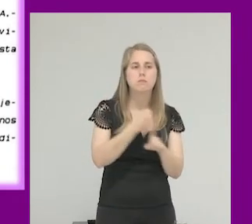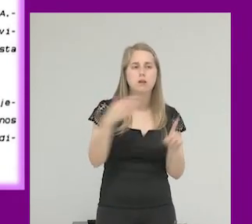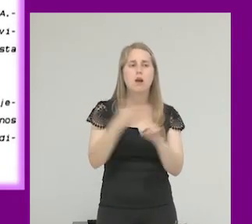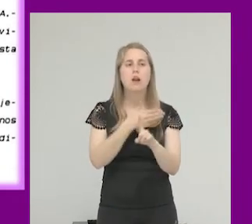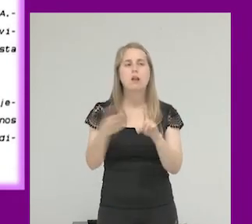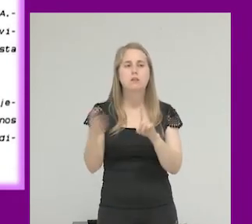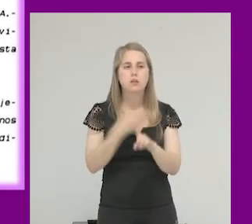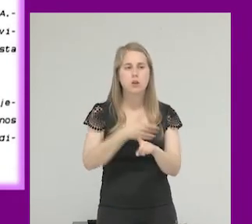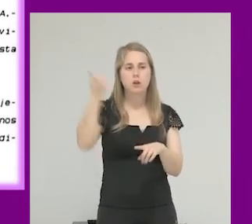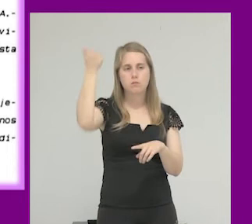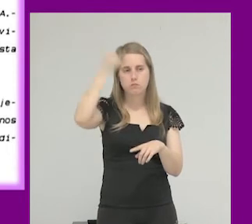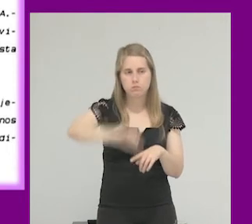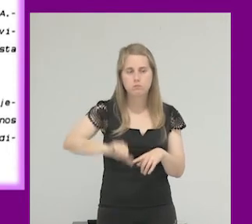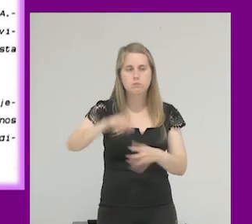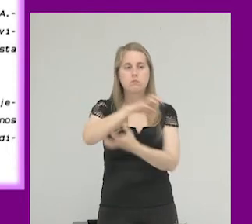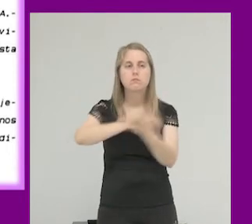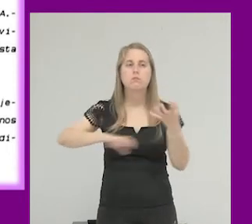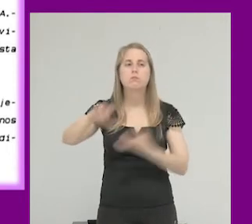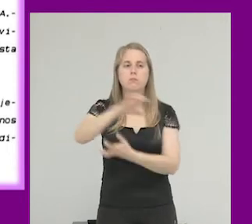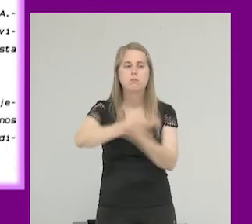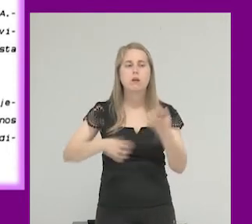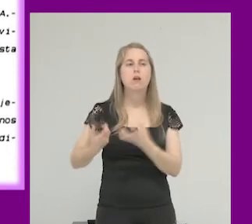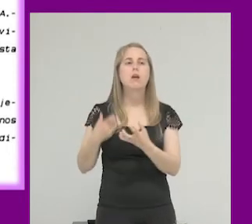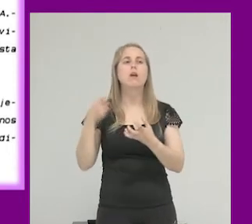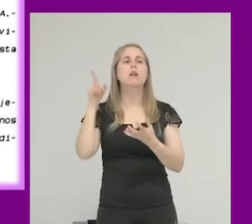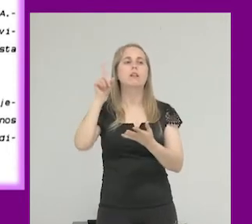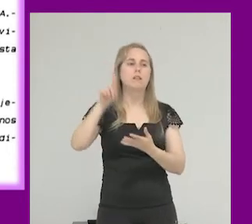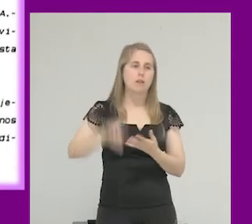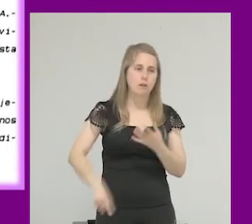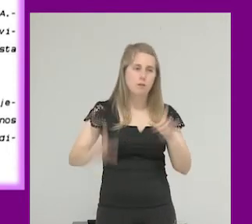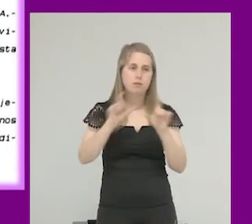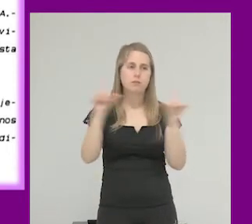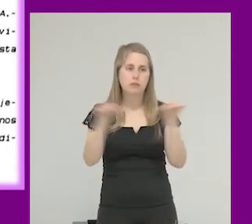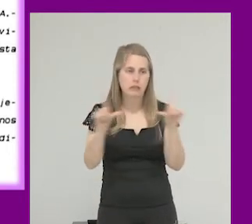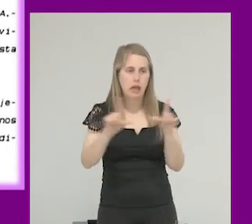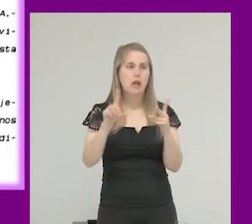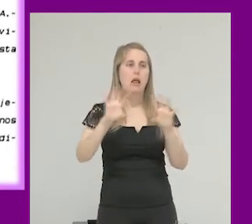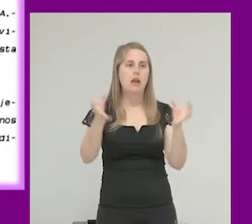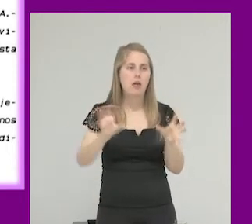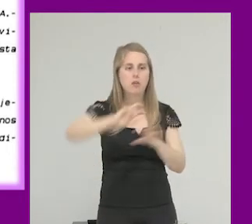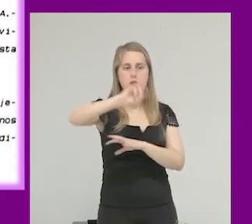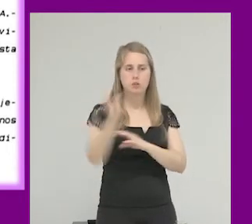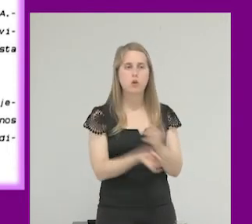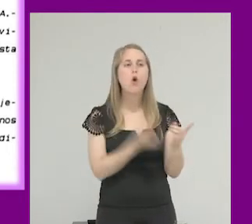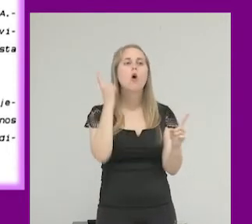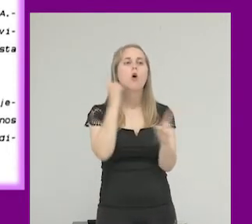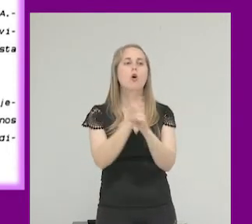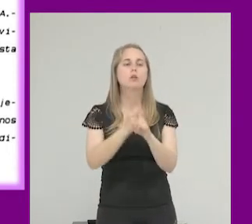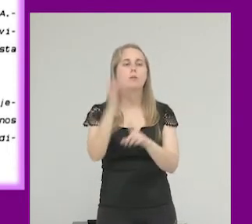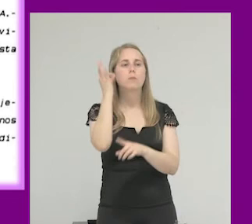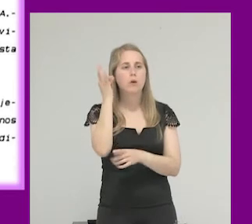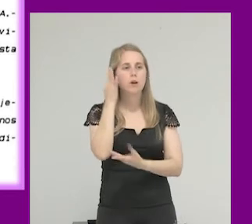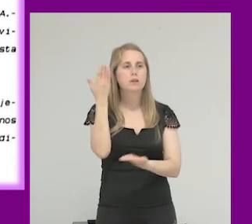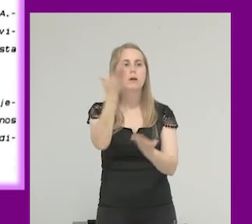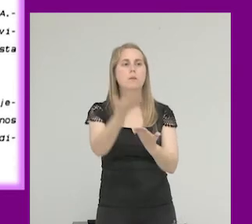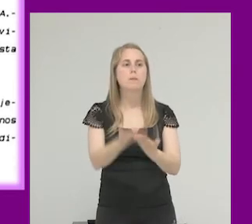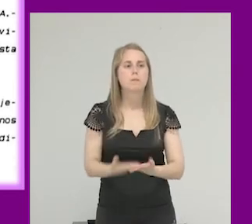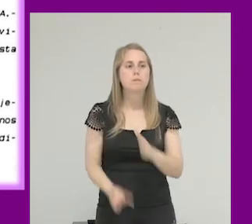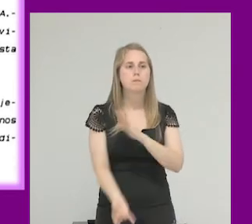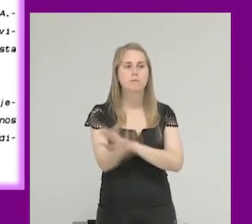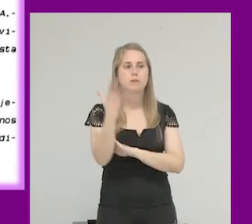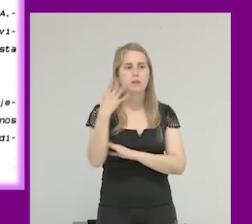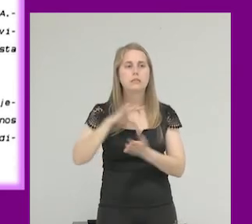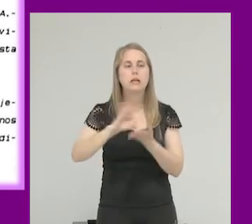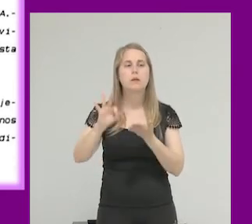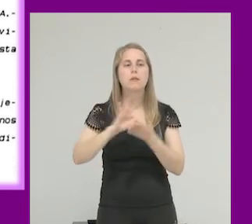y la violencia de la publicidad y de los medios de comunicación hacia las mujeres, y reclamaron la necesidad de servicios